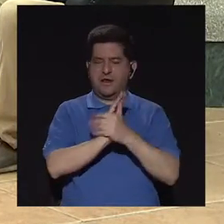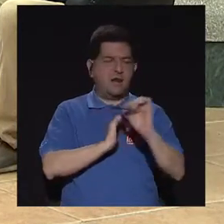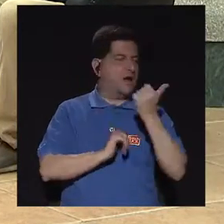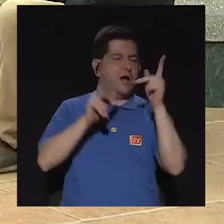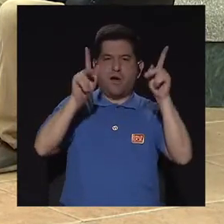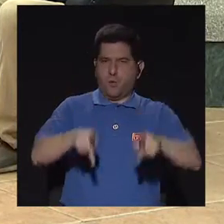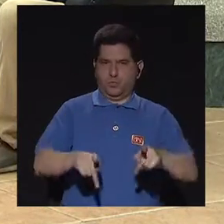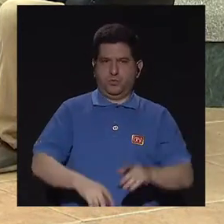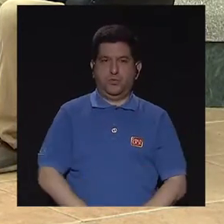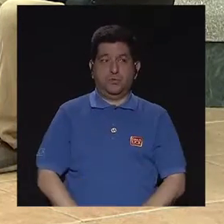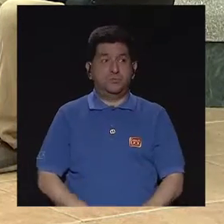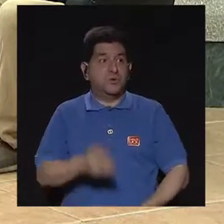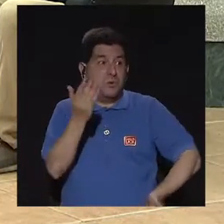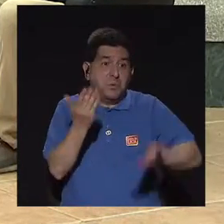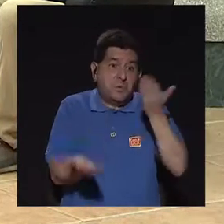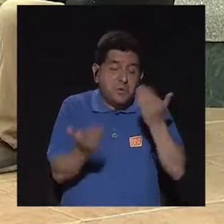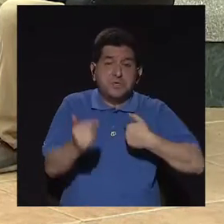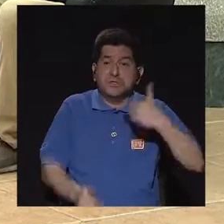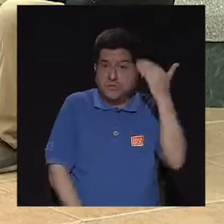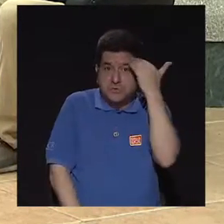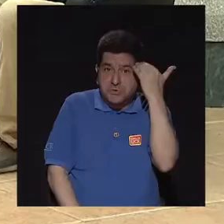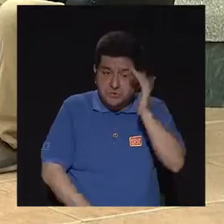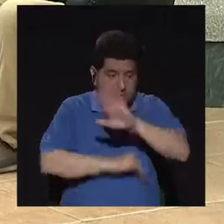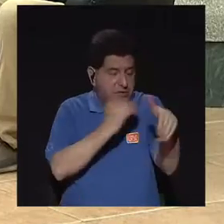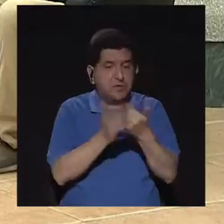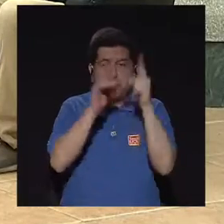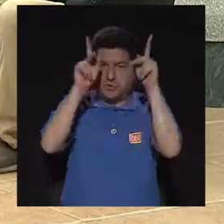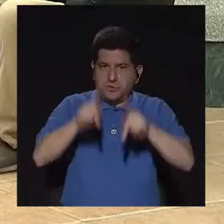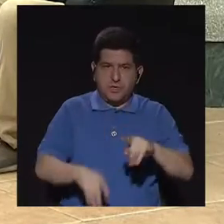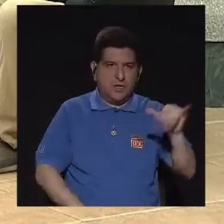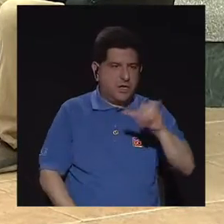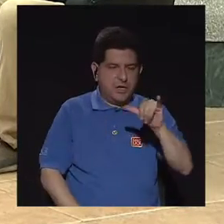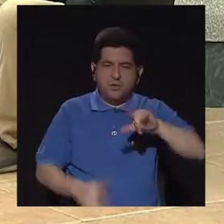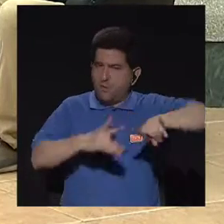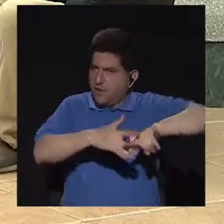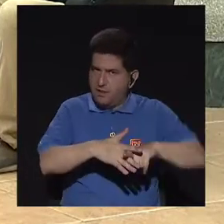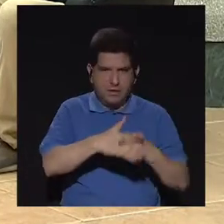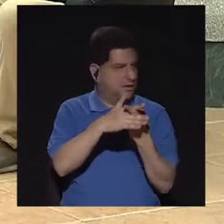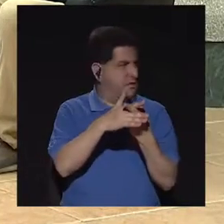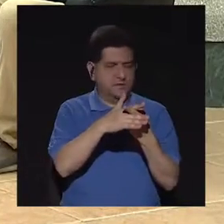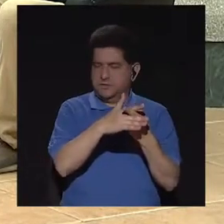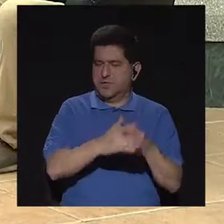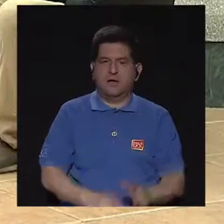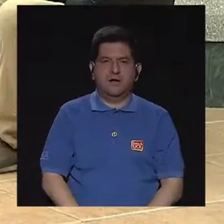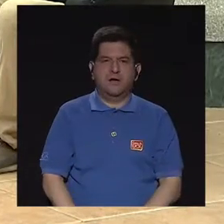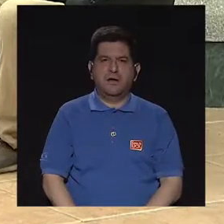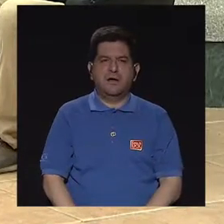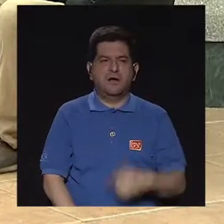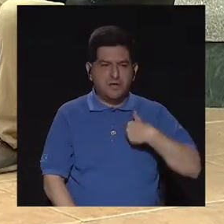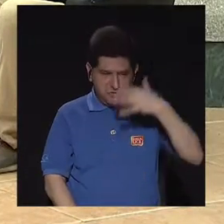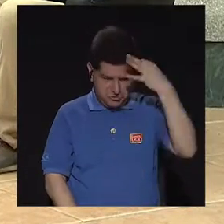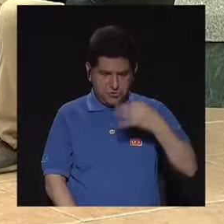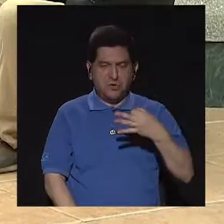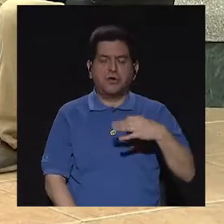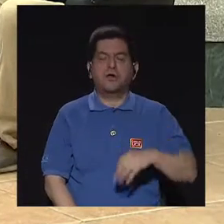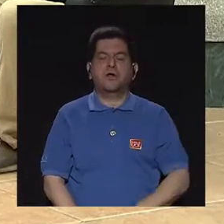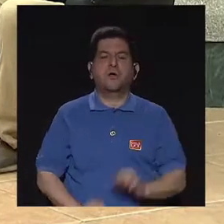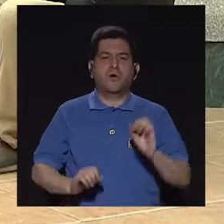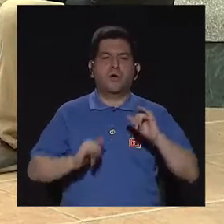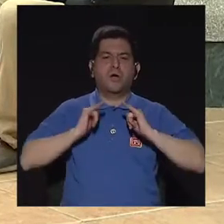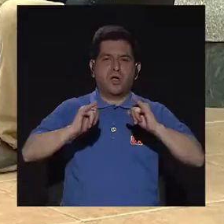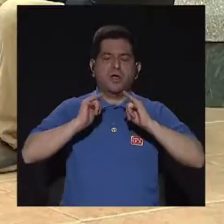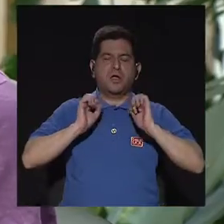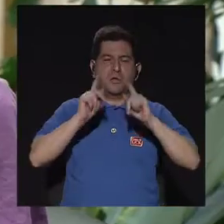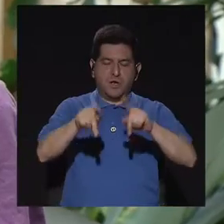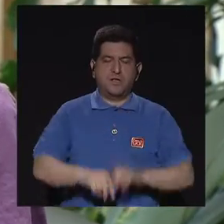capacidad que otras personas, o tal vez uno sabe que no todo mundo empieza en las mismas condiciones. Yo sí creo un toque en la igualdad de oportunidades, que